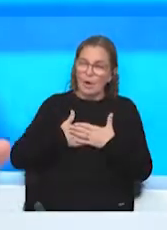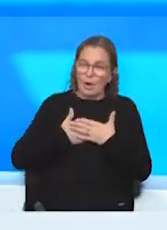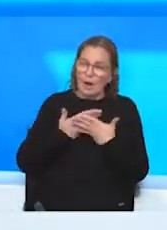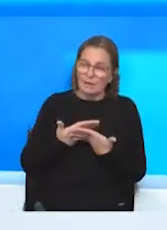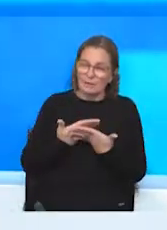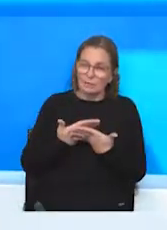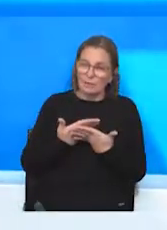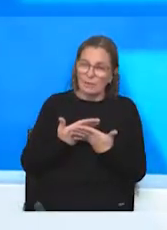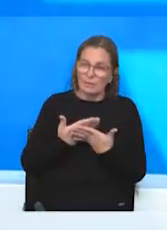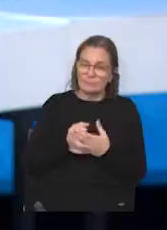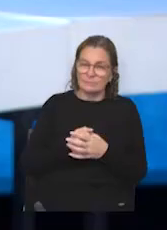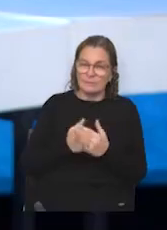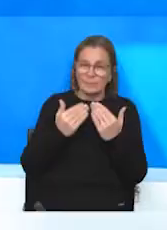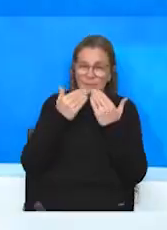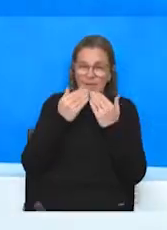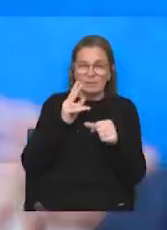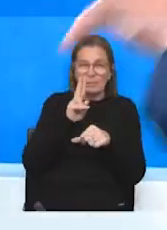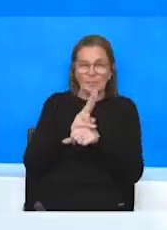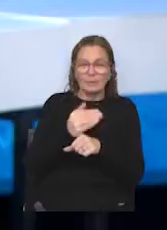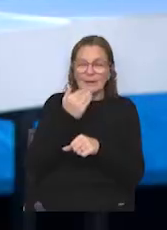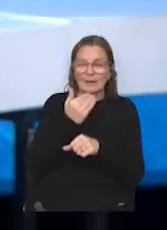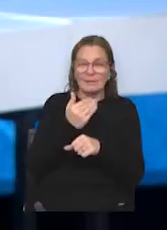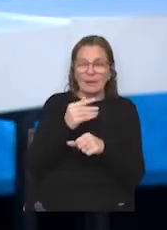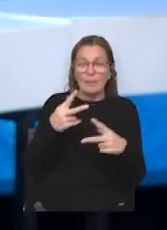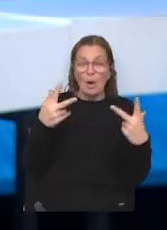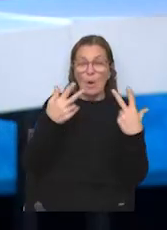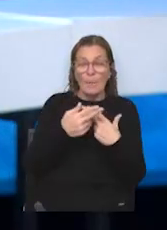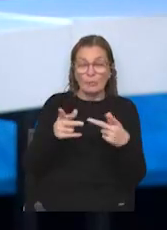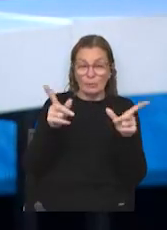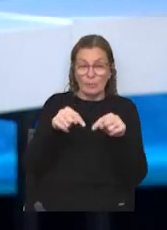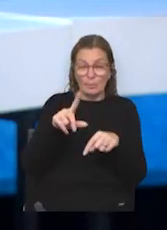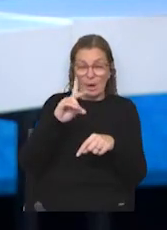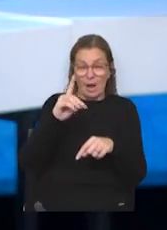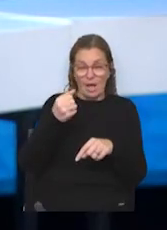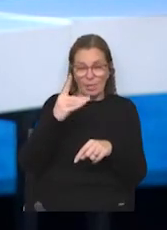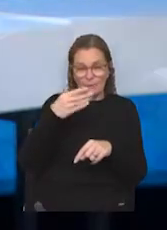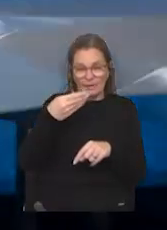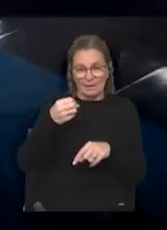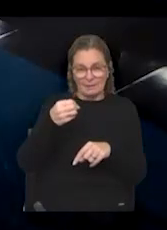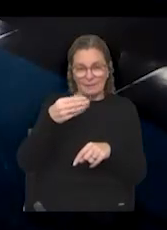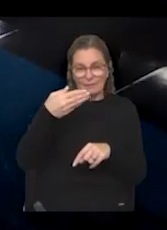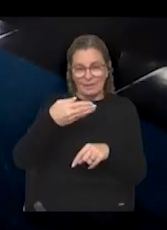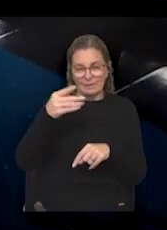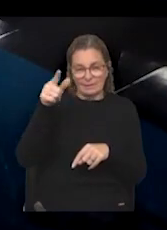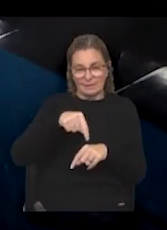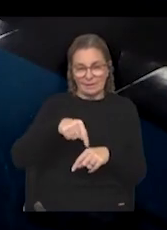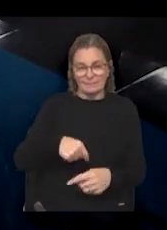con tanto con tanta voluntad Gracias por la visita eh gracias a usted hacemos una pausa ya sig el lado ve aquí en la pantalla T cudad